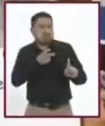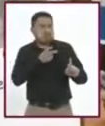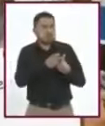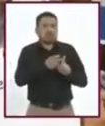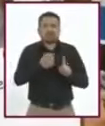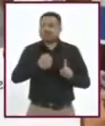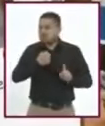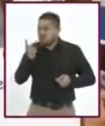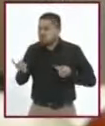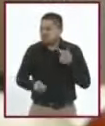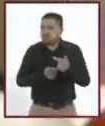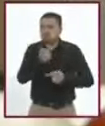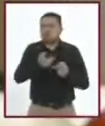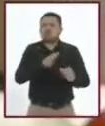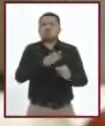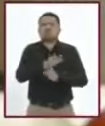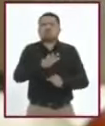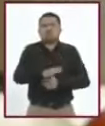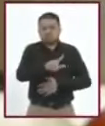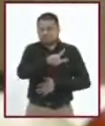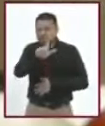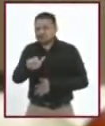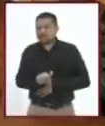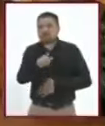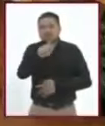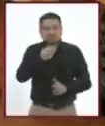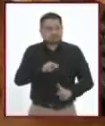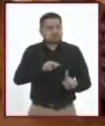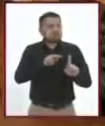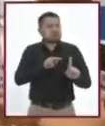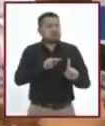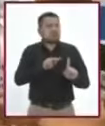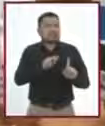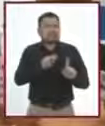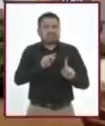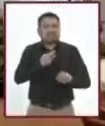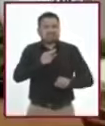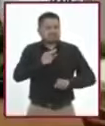voy a preguntar? Después, veamos un extra verde.